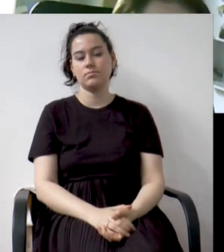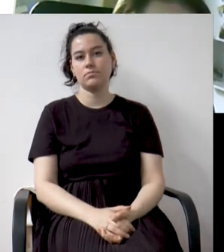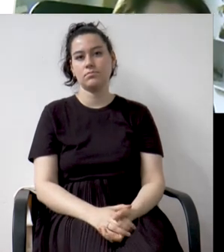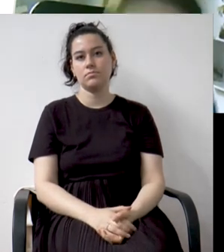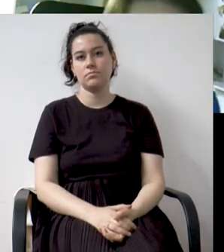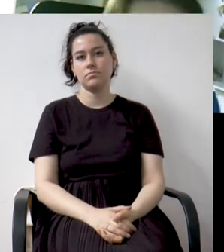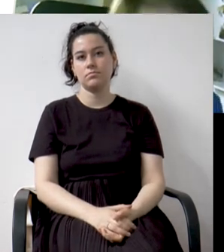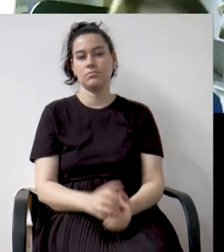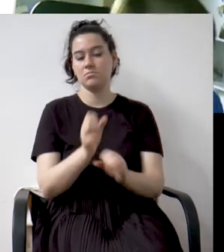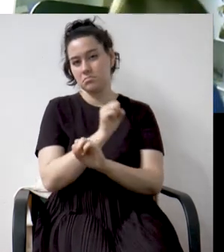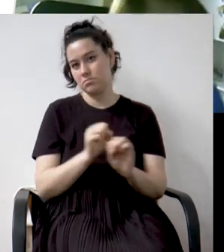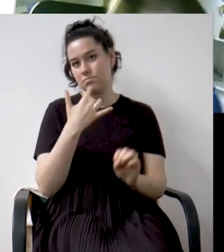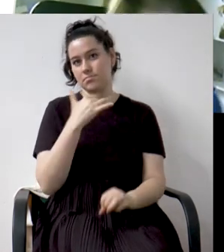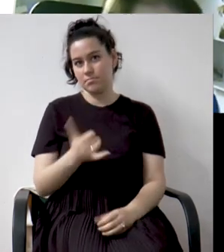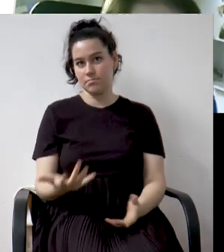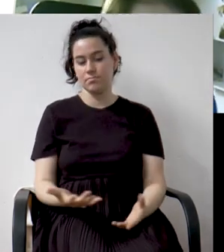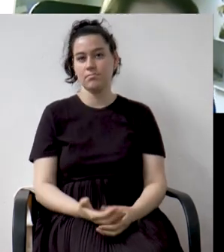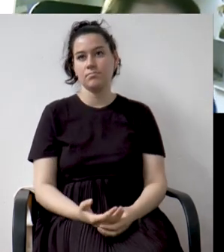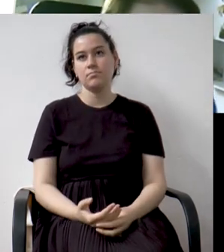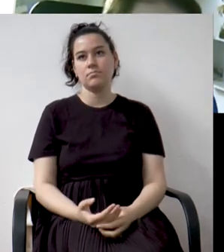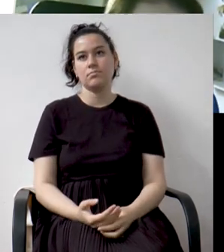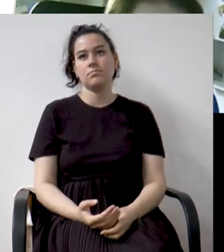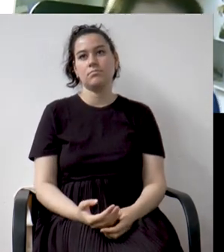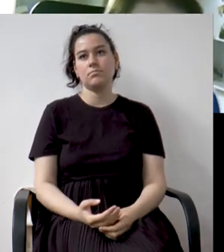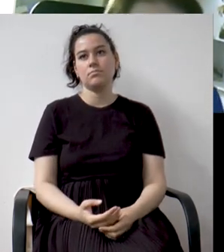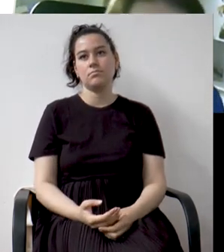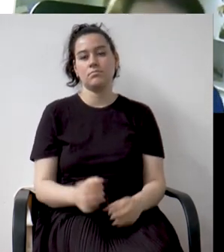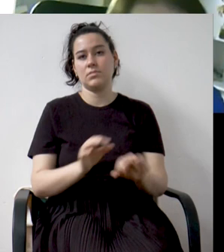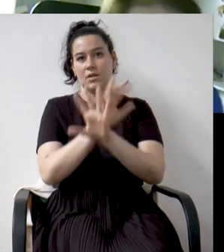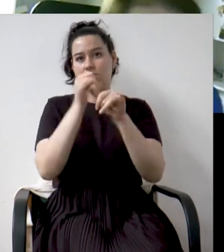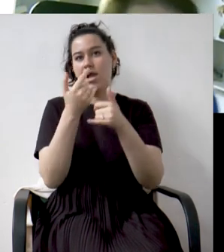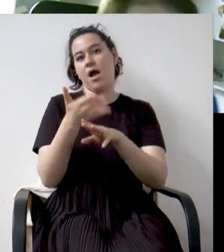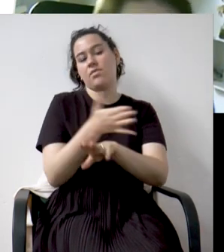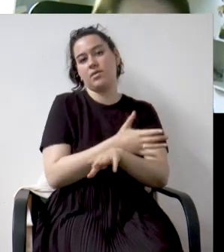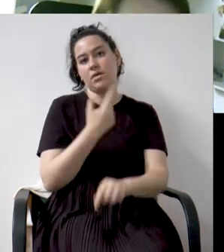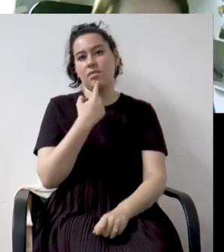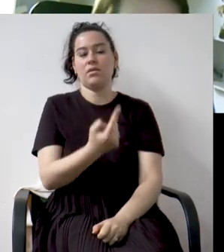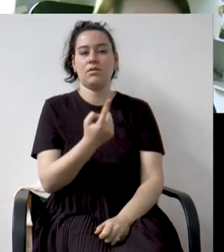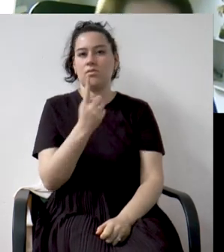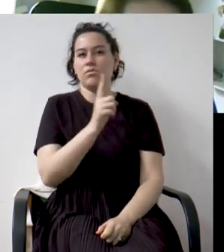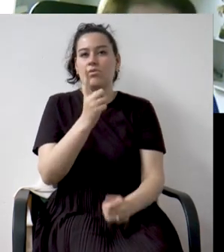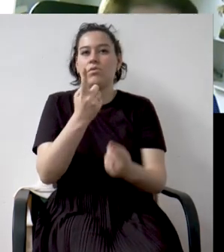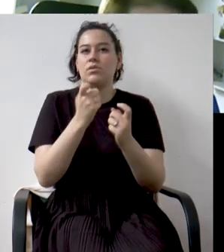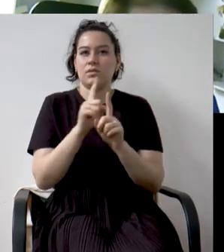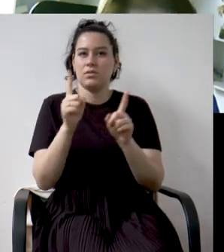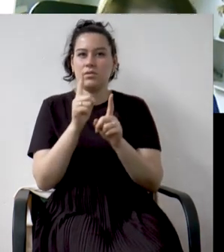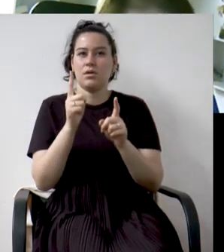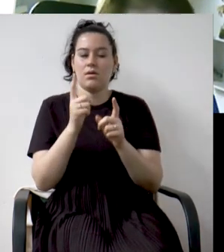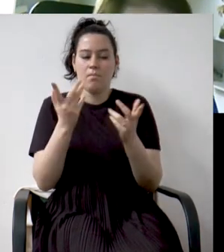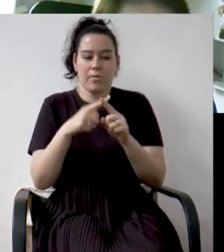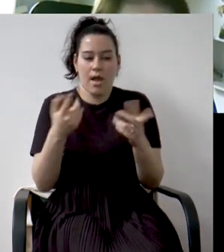Porque se pueden adscribir, punto, se escriben. Los que son muy claros, y ya está. Pero eso no implica necesariamente por ahora